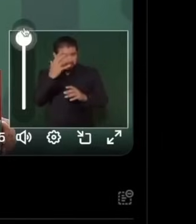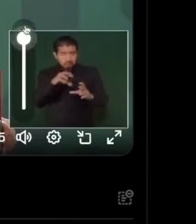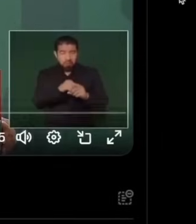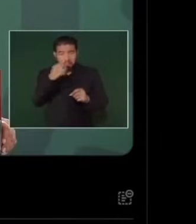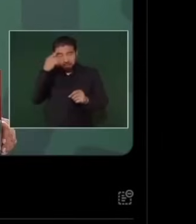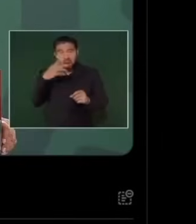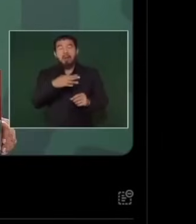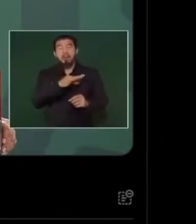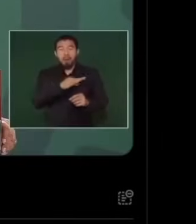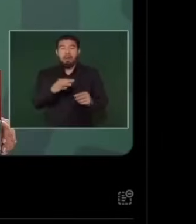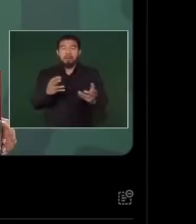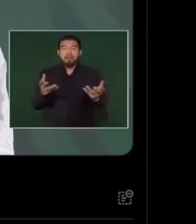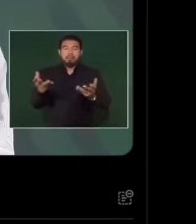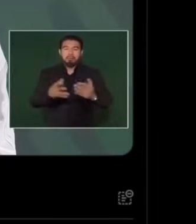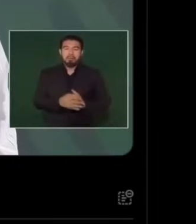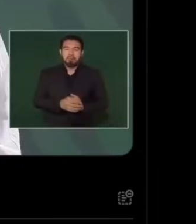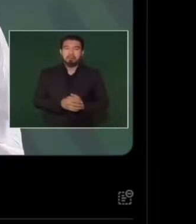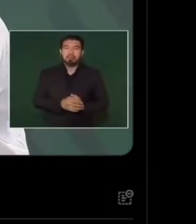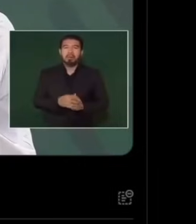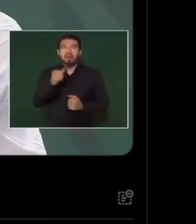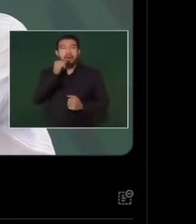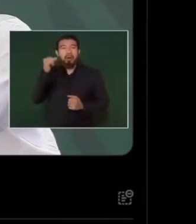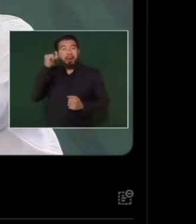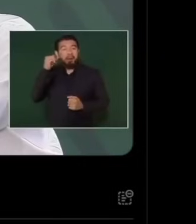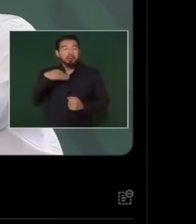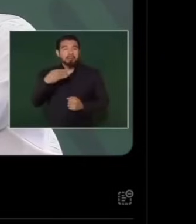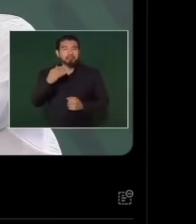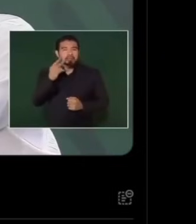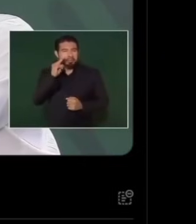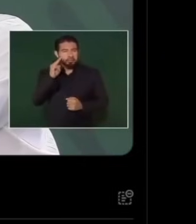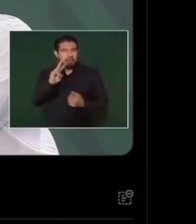viendo ayer en las